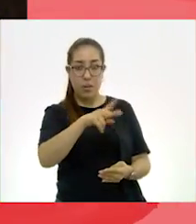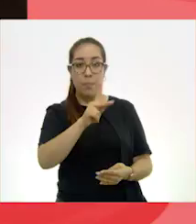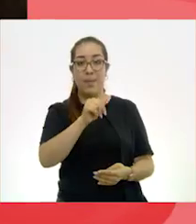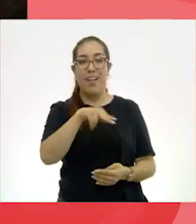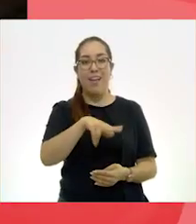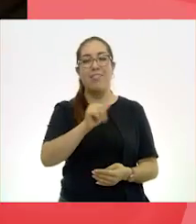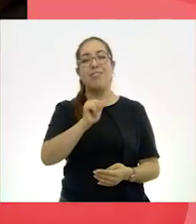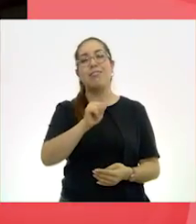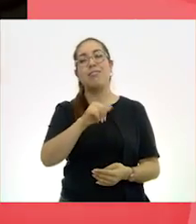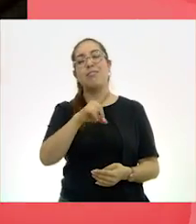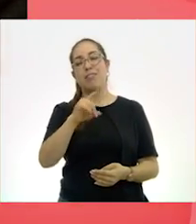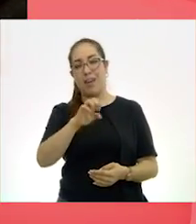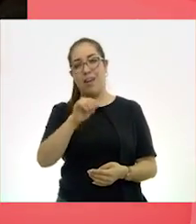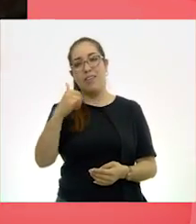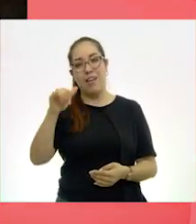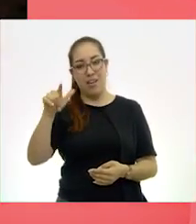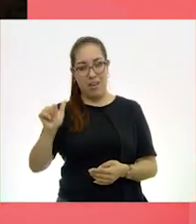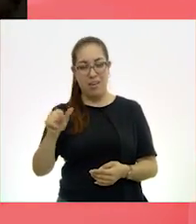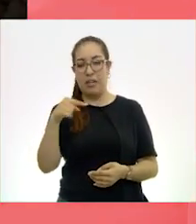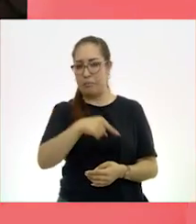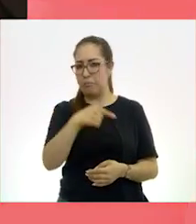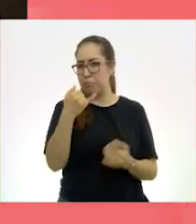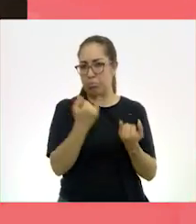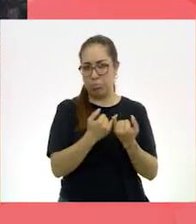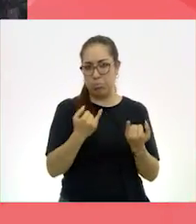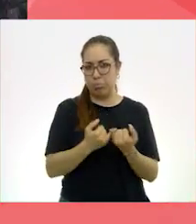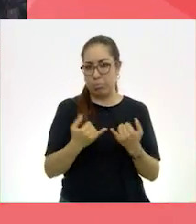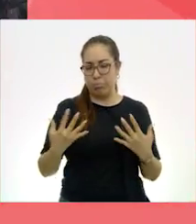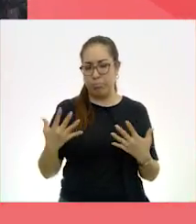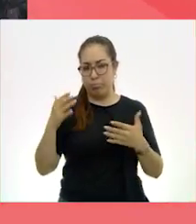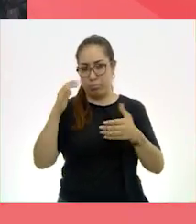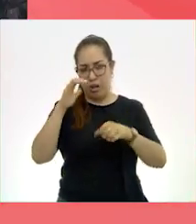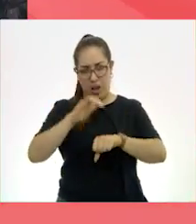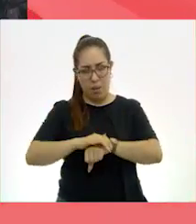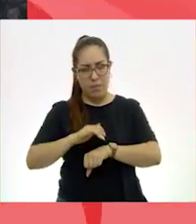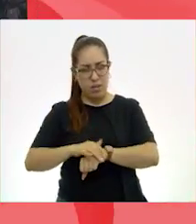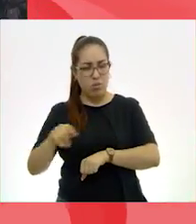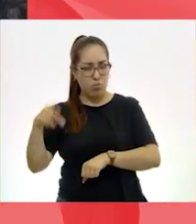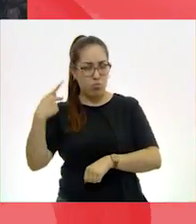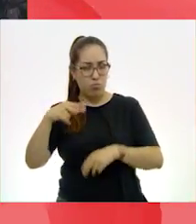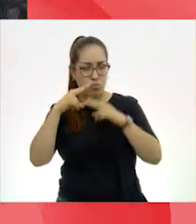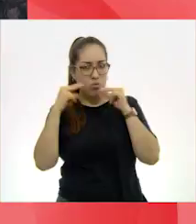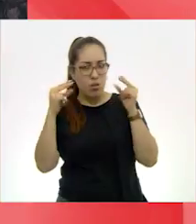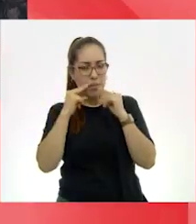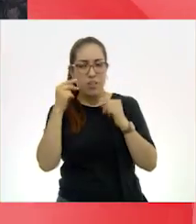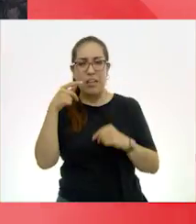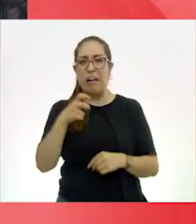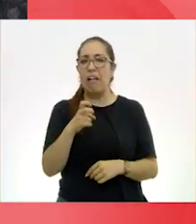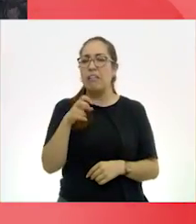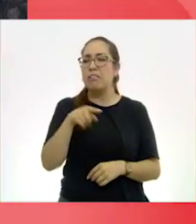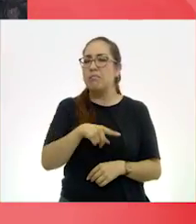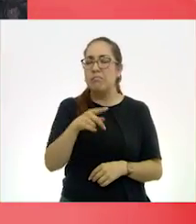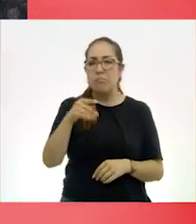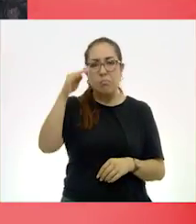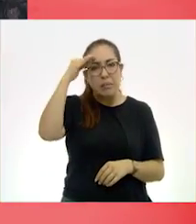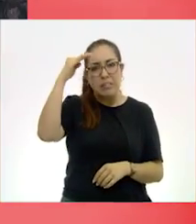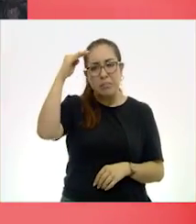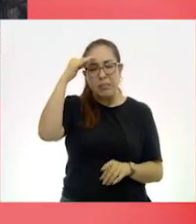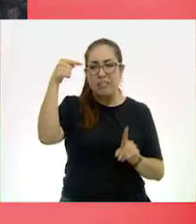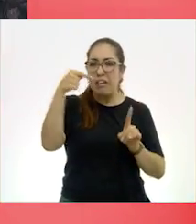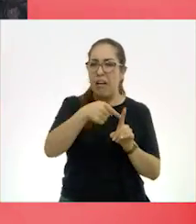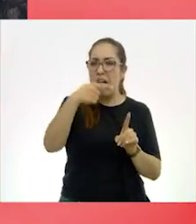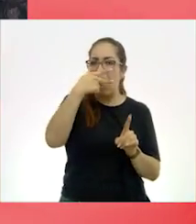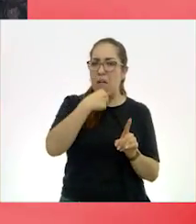la capital del proletariado mexicano. Pero era un pensamiento que no existía más que en la cabeza de Otilio Montaño, no había un